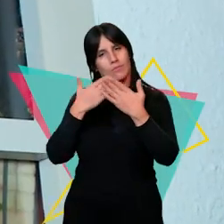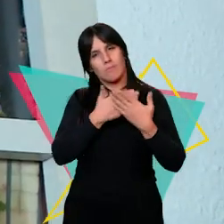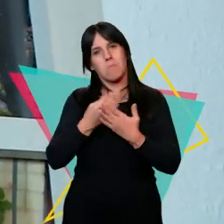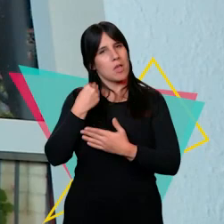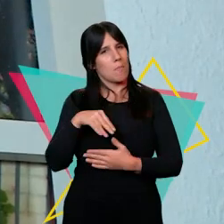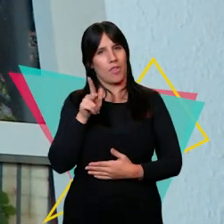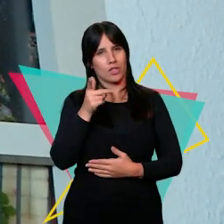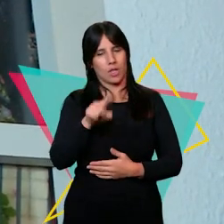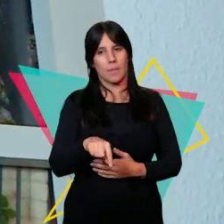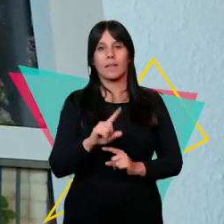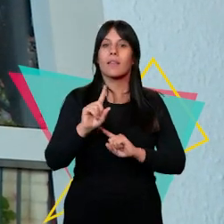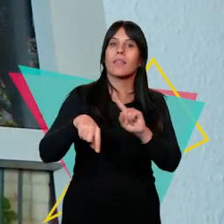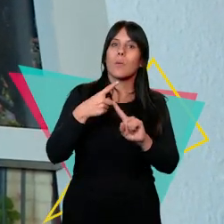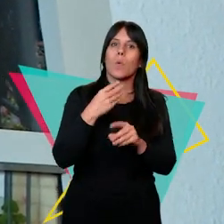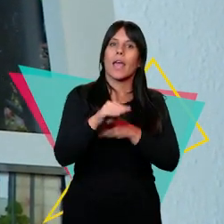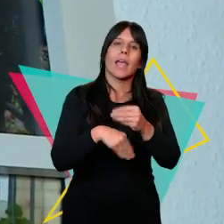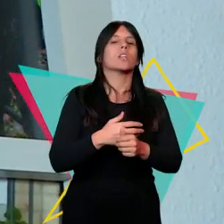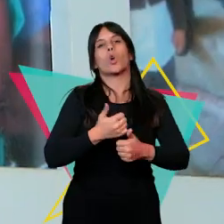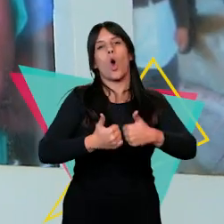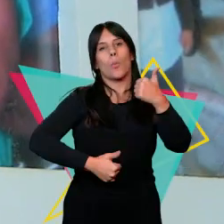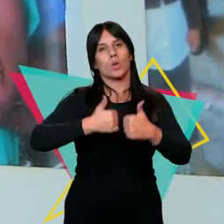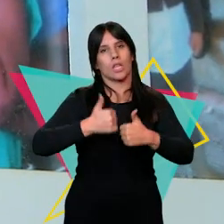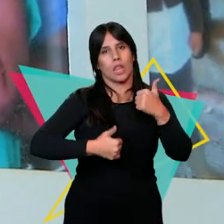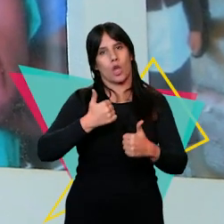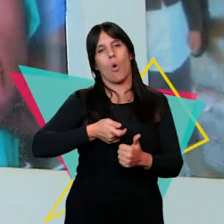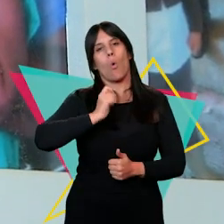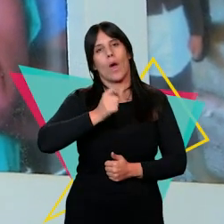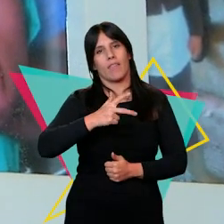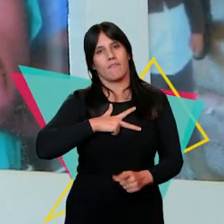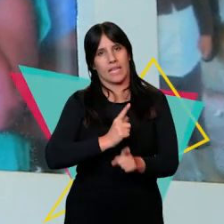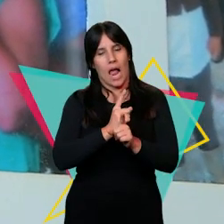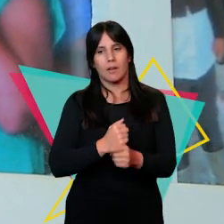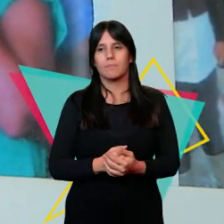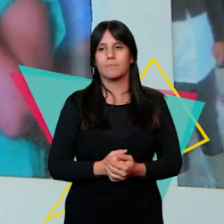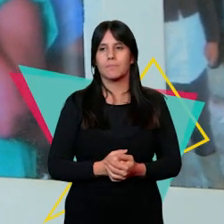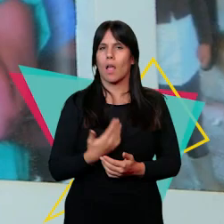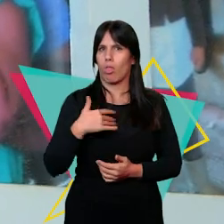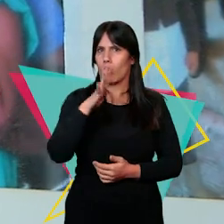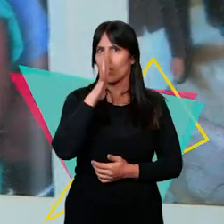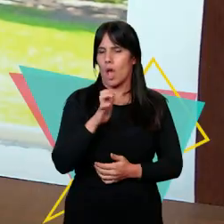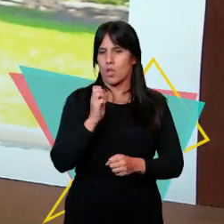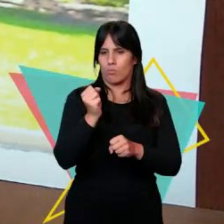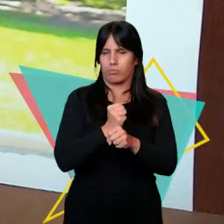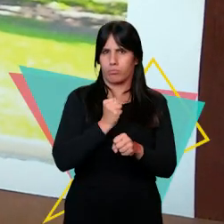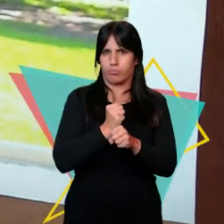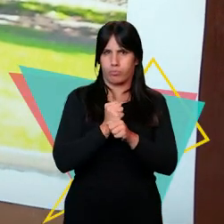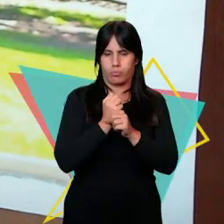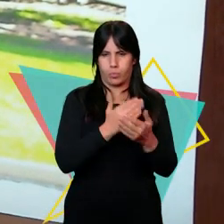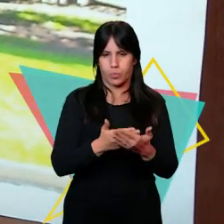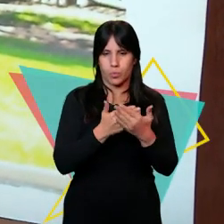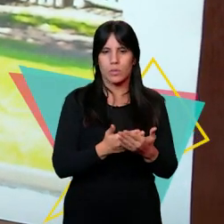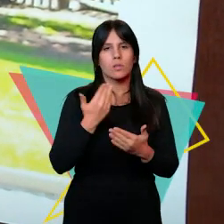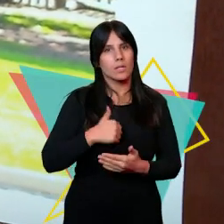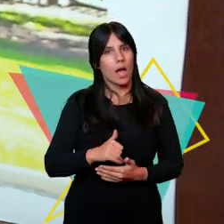en las oposiciones de jueces y fiscales durante 5 años. Con una satú pletórica al principio, luego tuve 2 depresiones, que superé esas